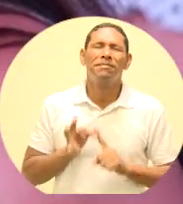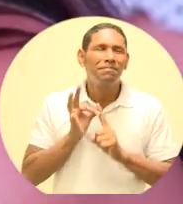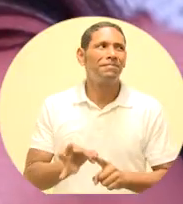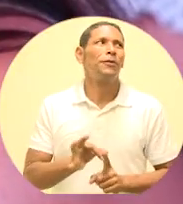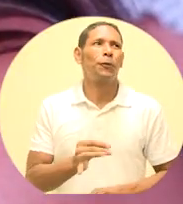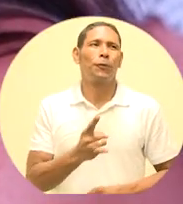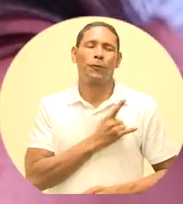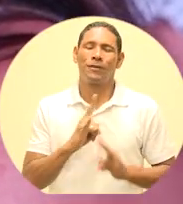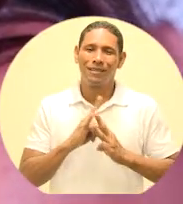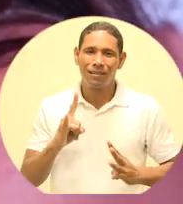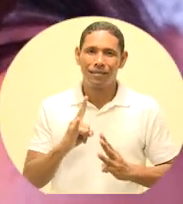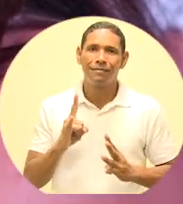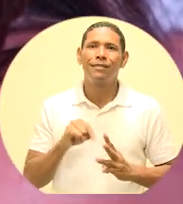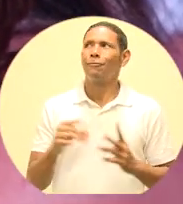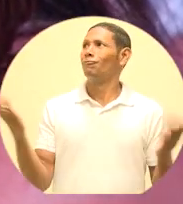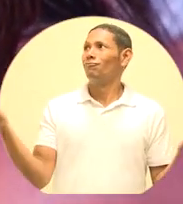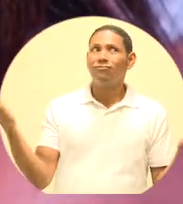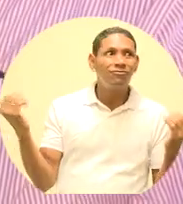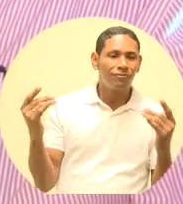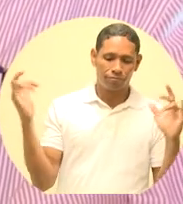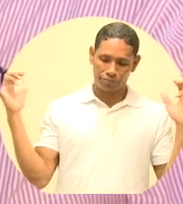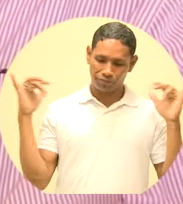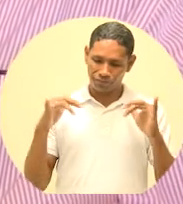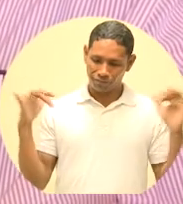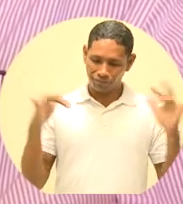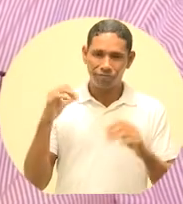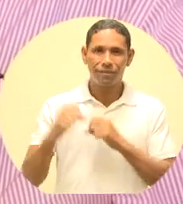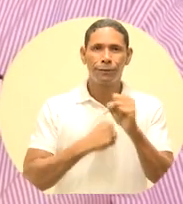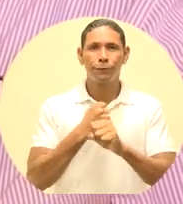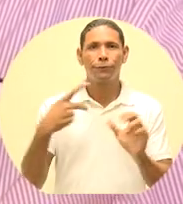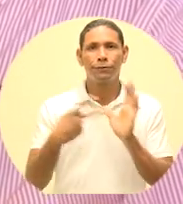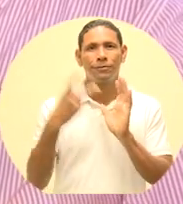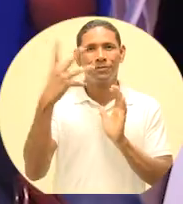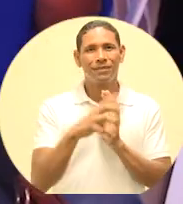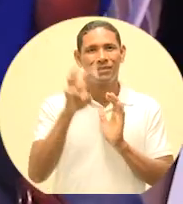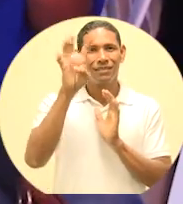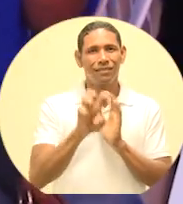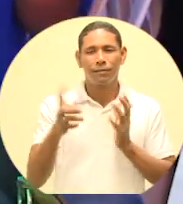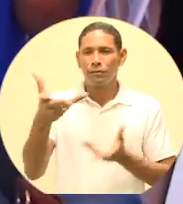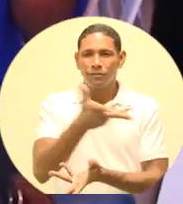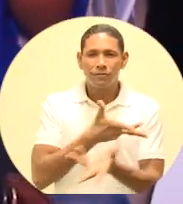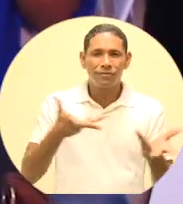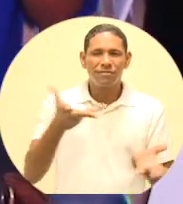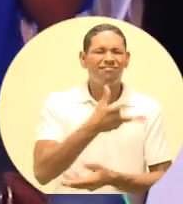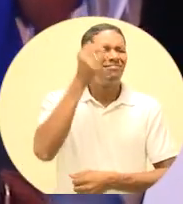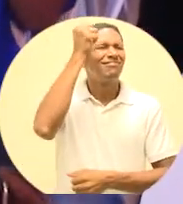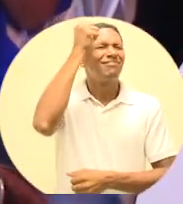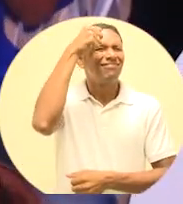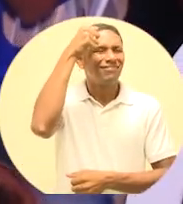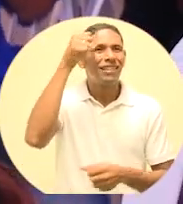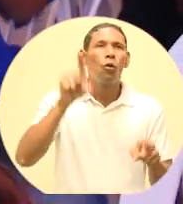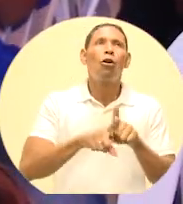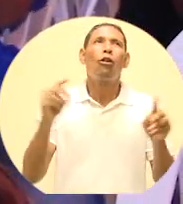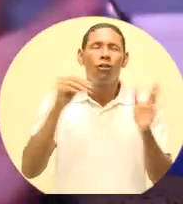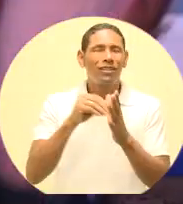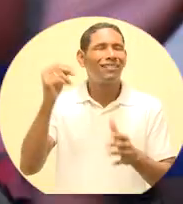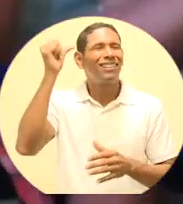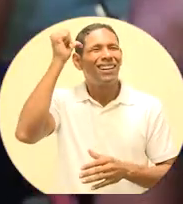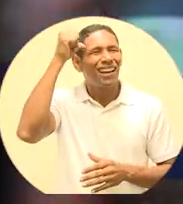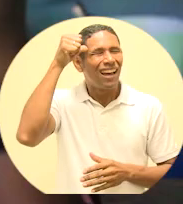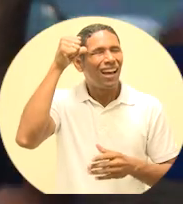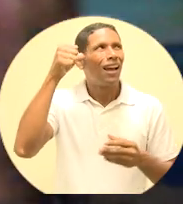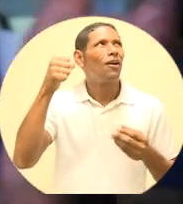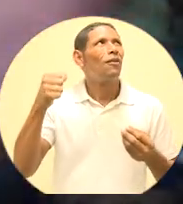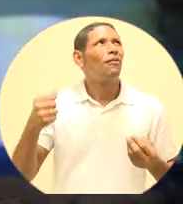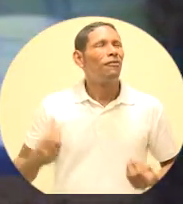universitaria, esta Casa de Estudios Superiores llevó a cabo el Gran Encuentro de Graduados 2019. Compartir y recordar es volver a